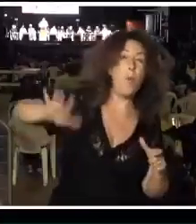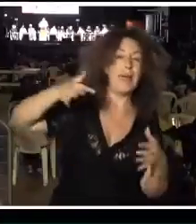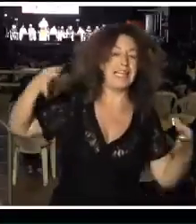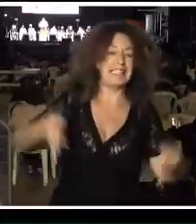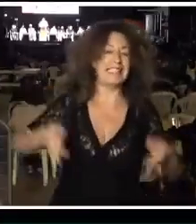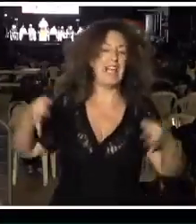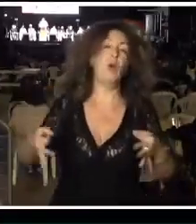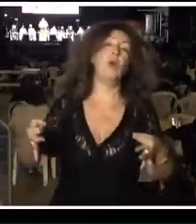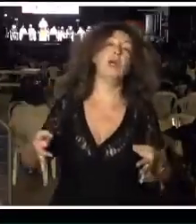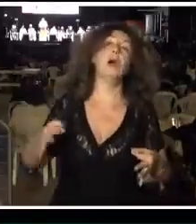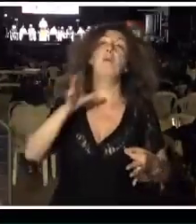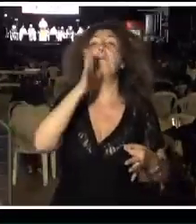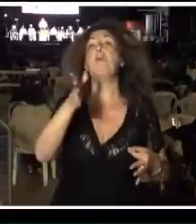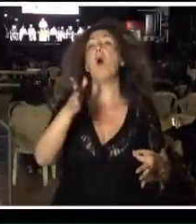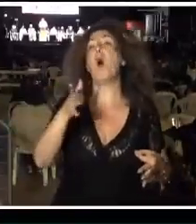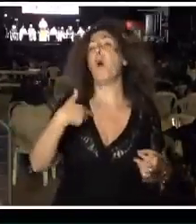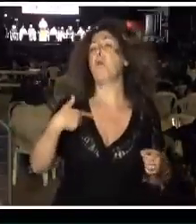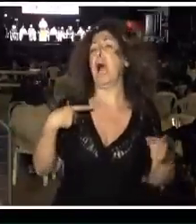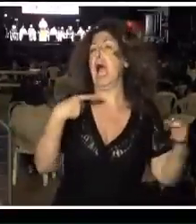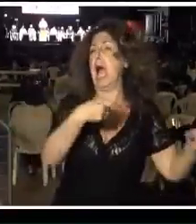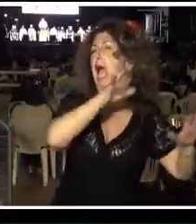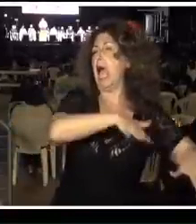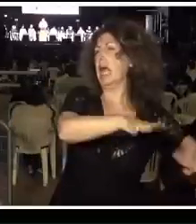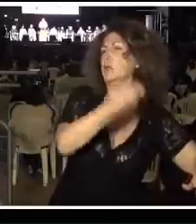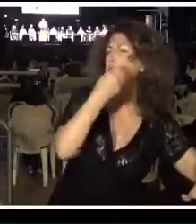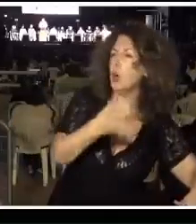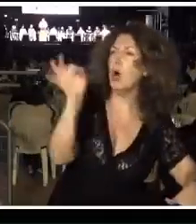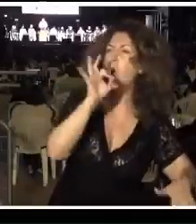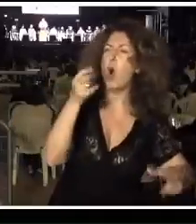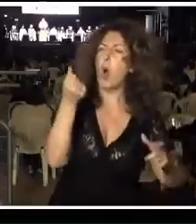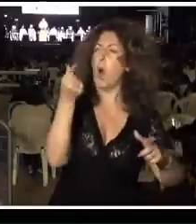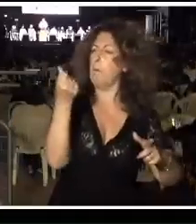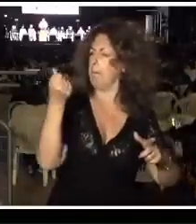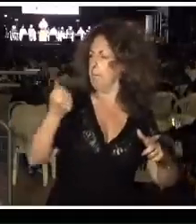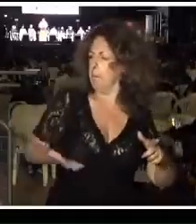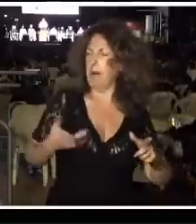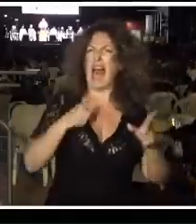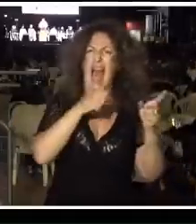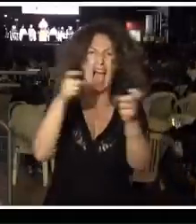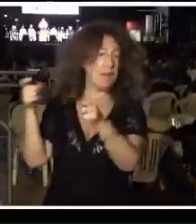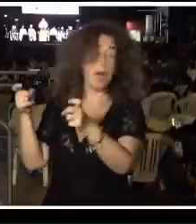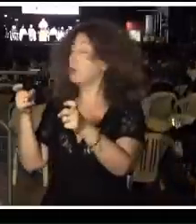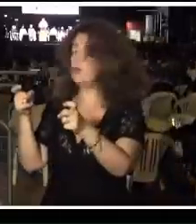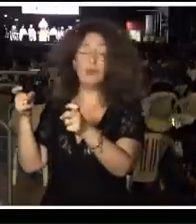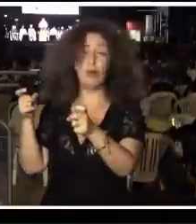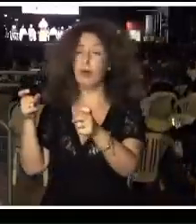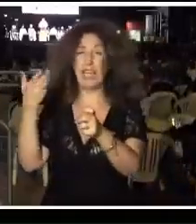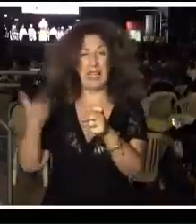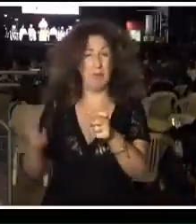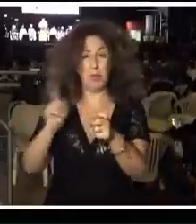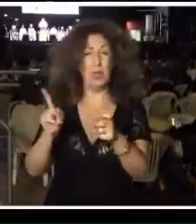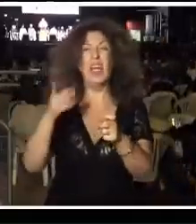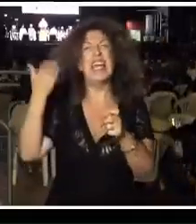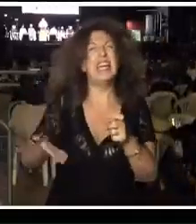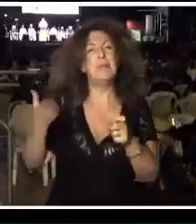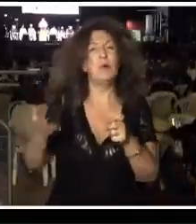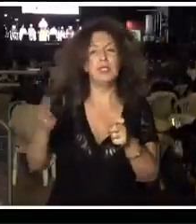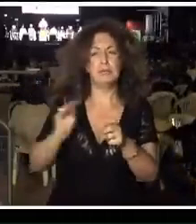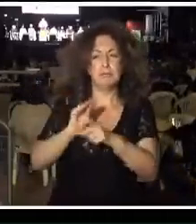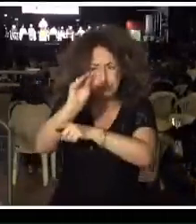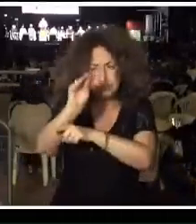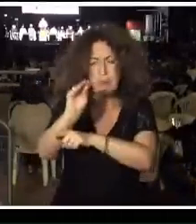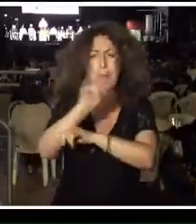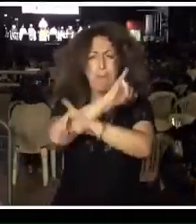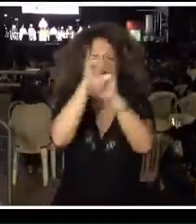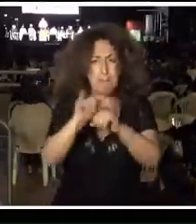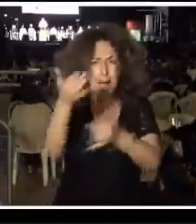inmensos presupuestos en armamentos, sino de la cooperación pacífica, de la inversión en investigación, ciencia,